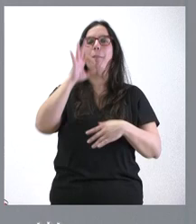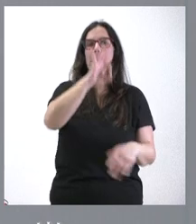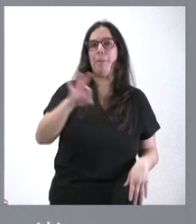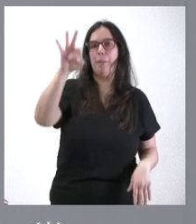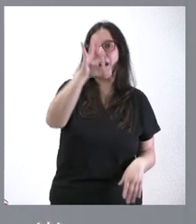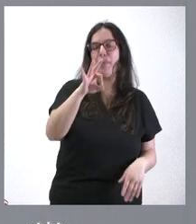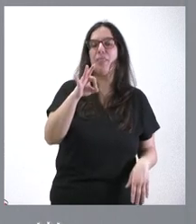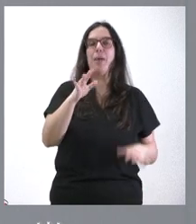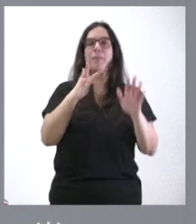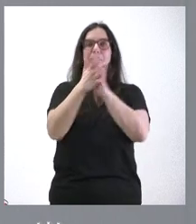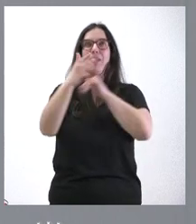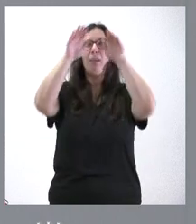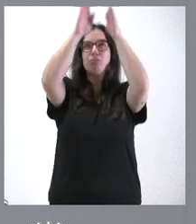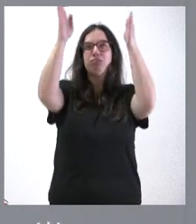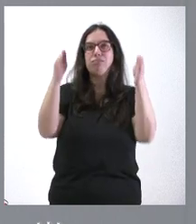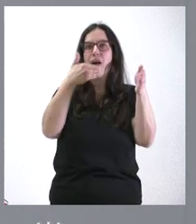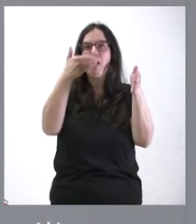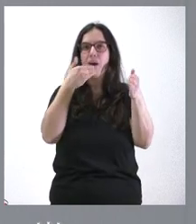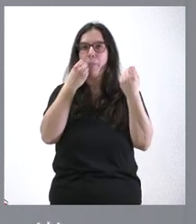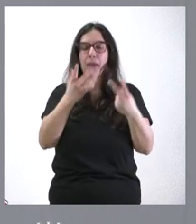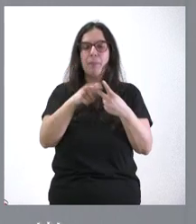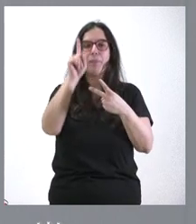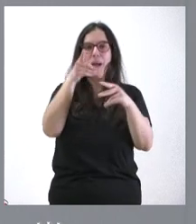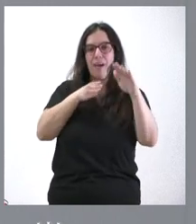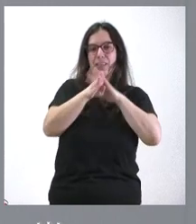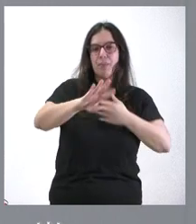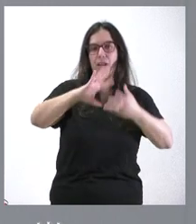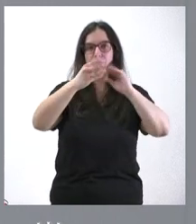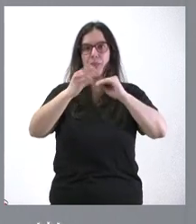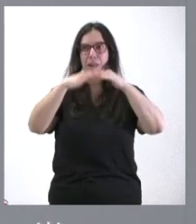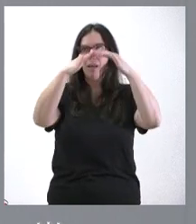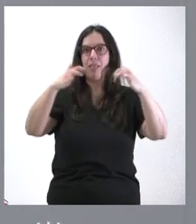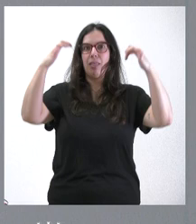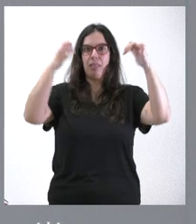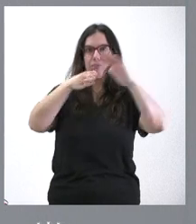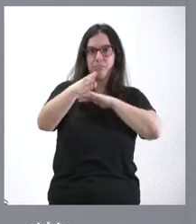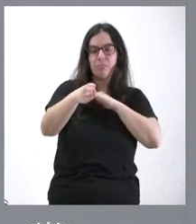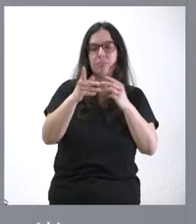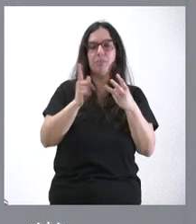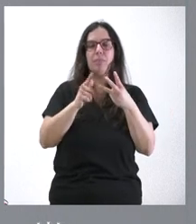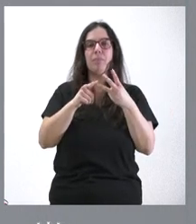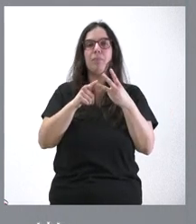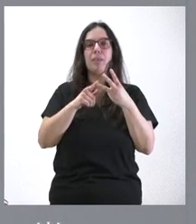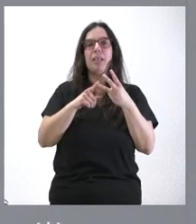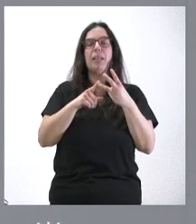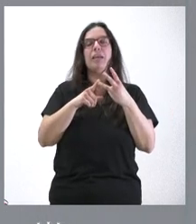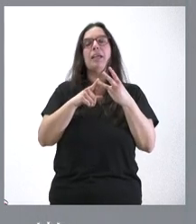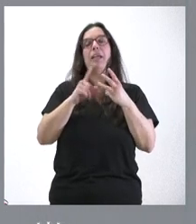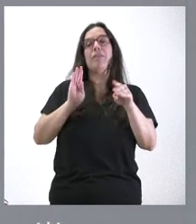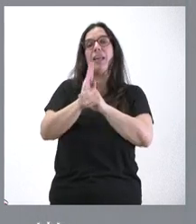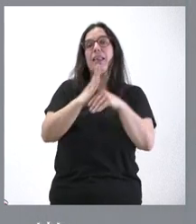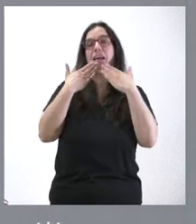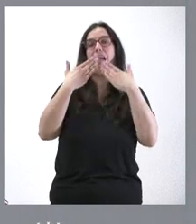la envolvente térmica de la accesibilidad al graderío del complejo deportivo y se financian con los fondos